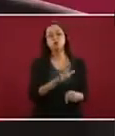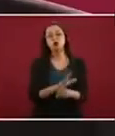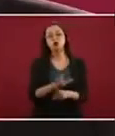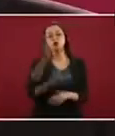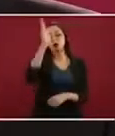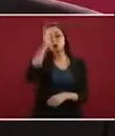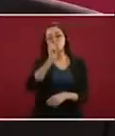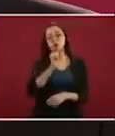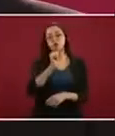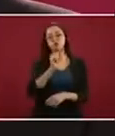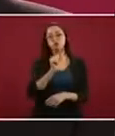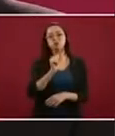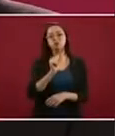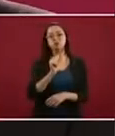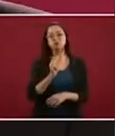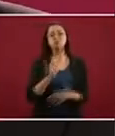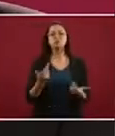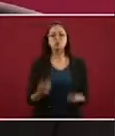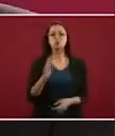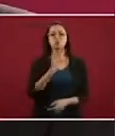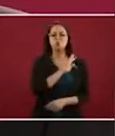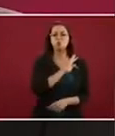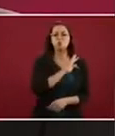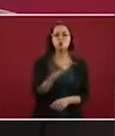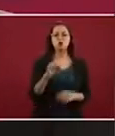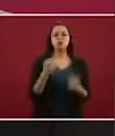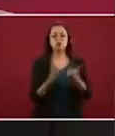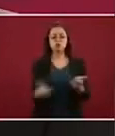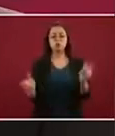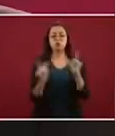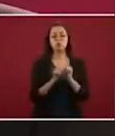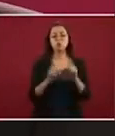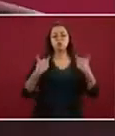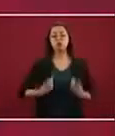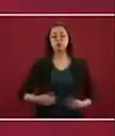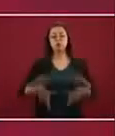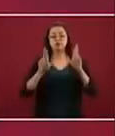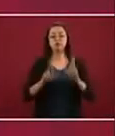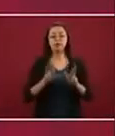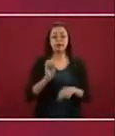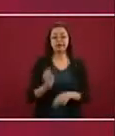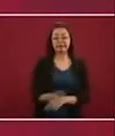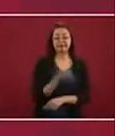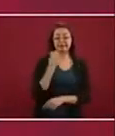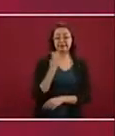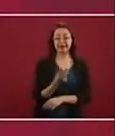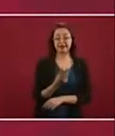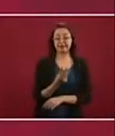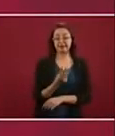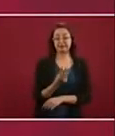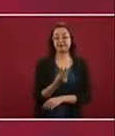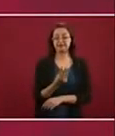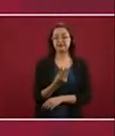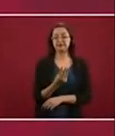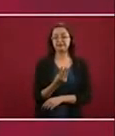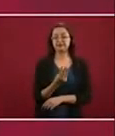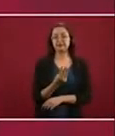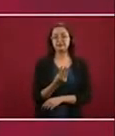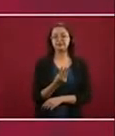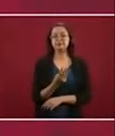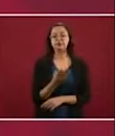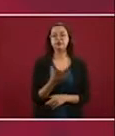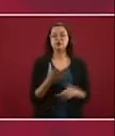cierta división en los sectores productivos, la realidad es que todos los dueños de negocios están molestos, pero más aún